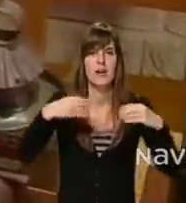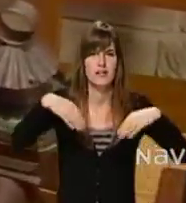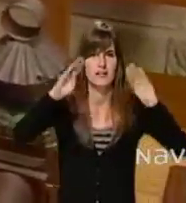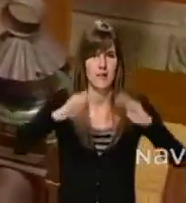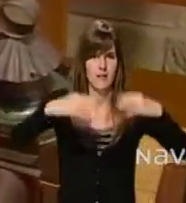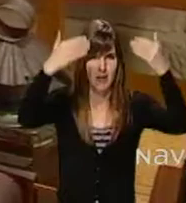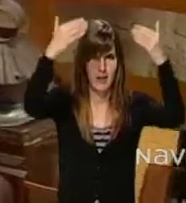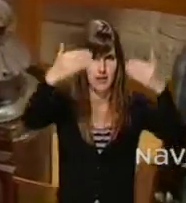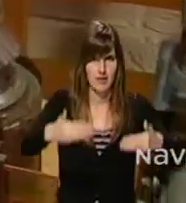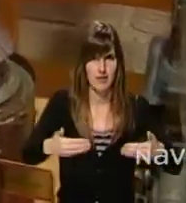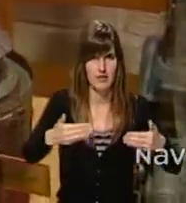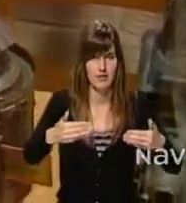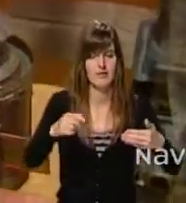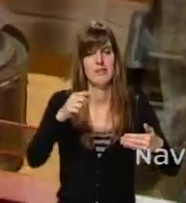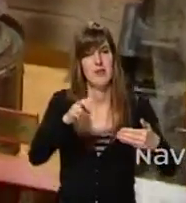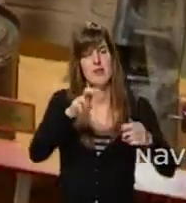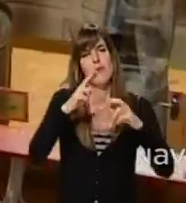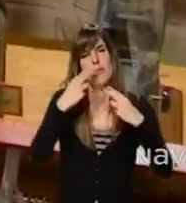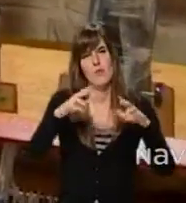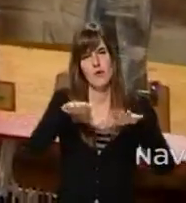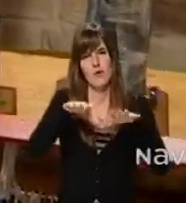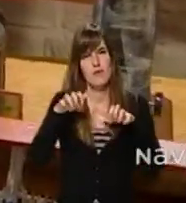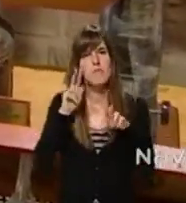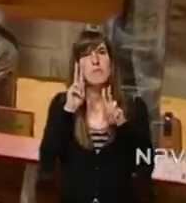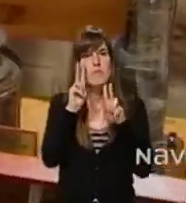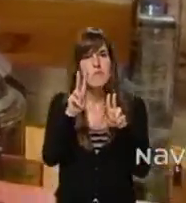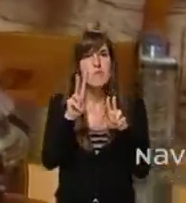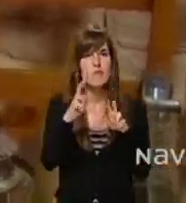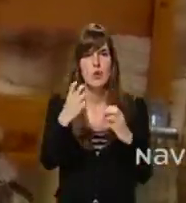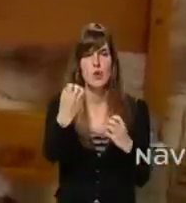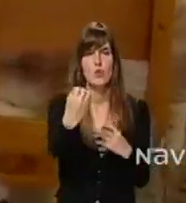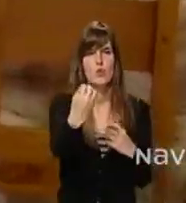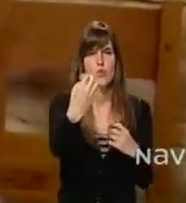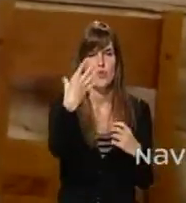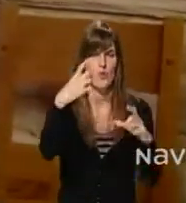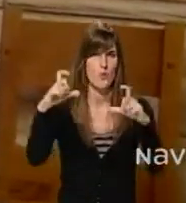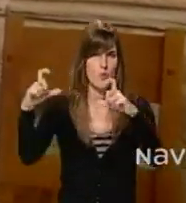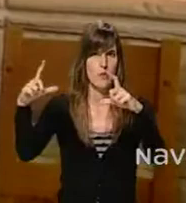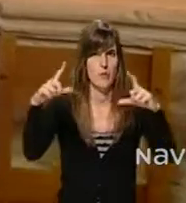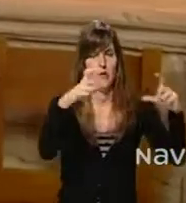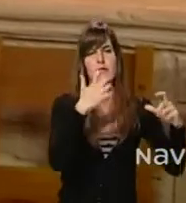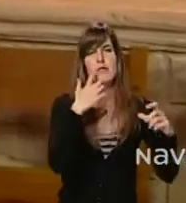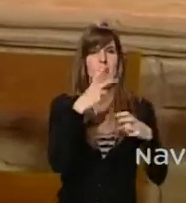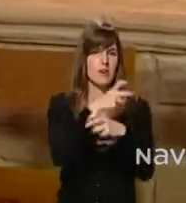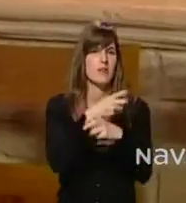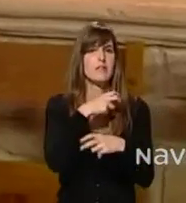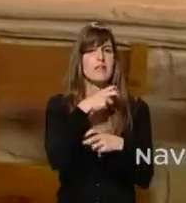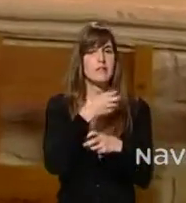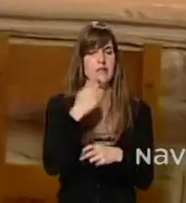otro lado y a este lado de la sábana, una de estas cristales, pues imaginamos una calavera